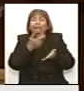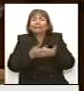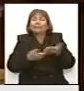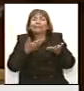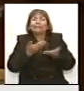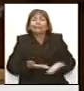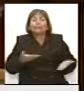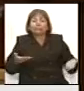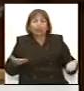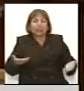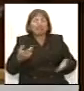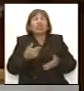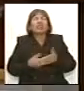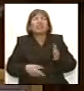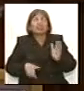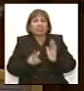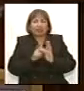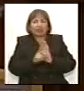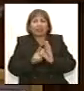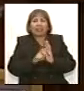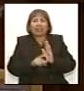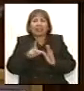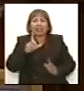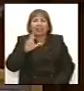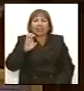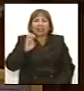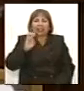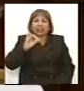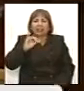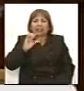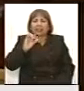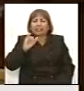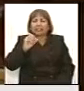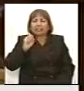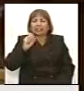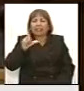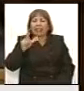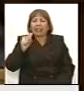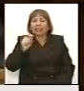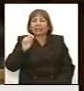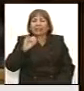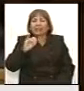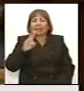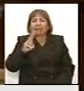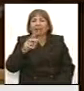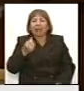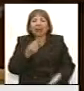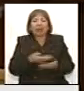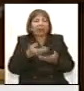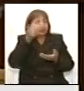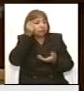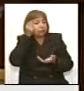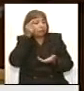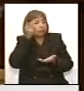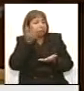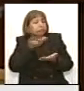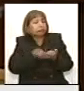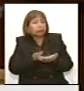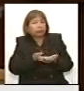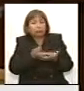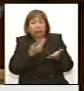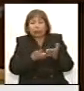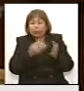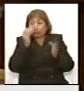materia trata la técnica legislativa, ¿no? Y a partir del tratamiento o del reconocimiento, perdón, de ese